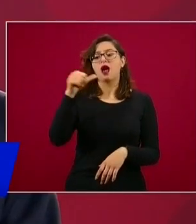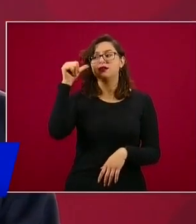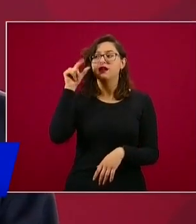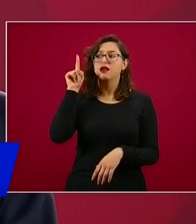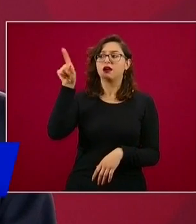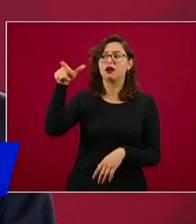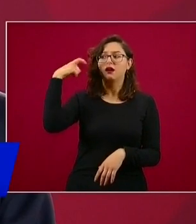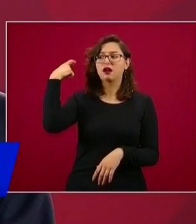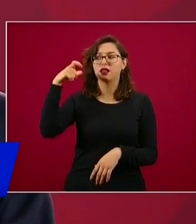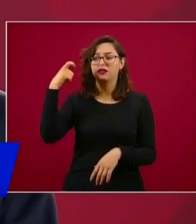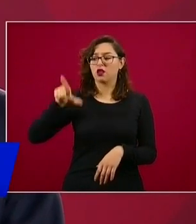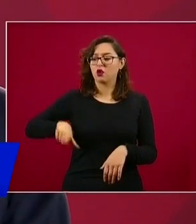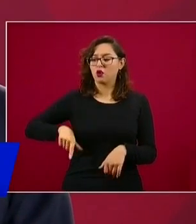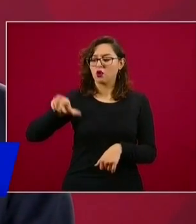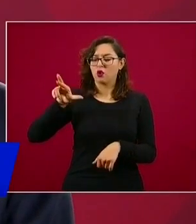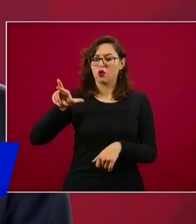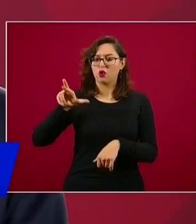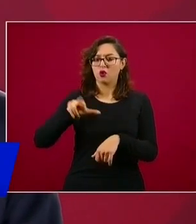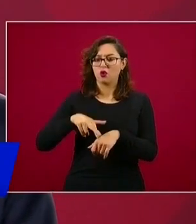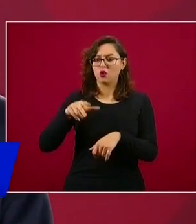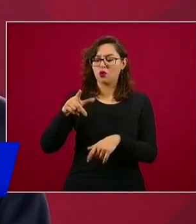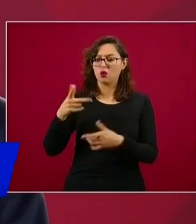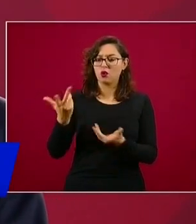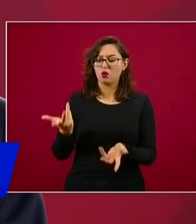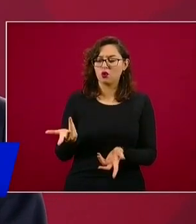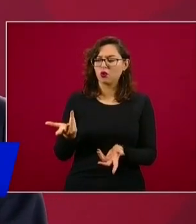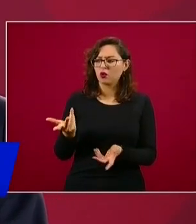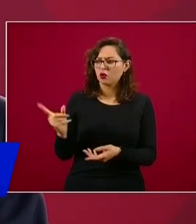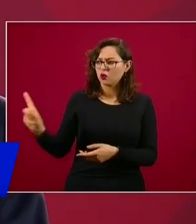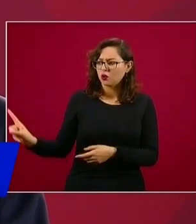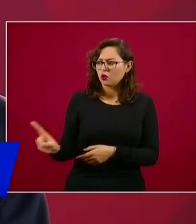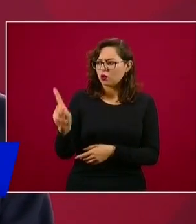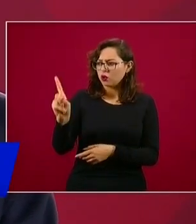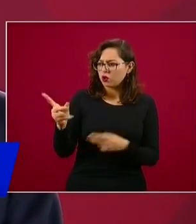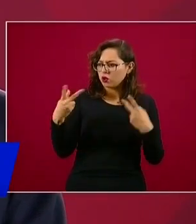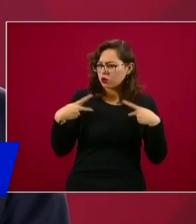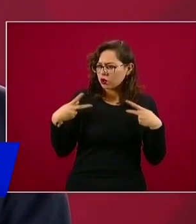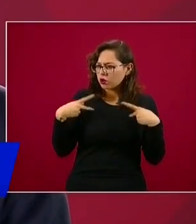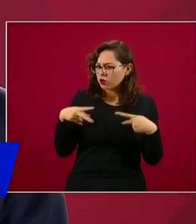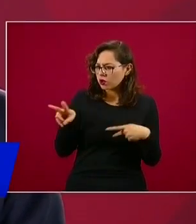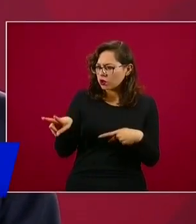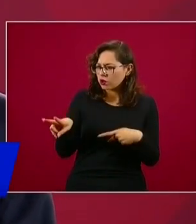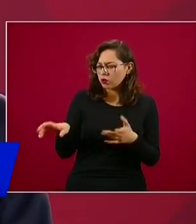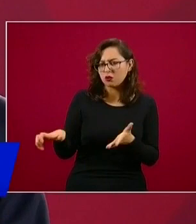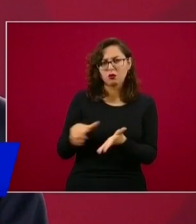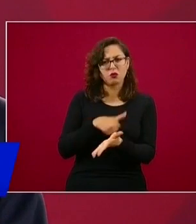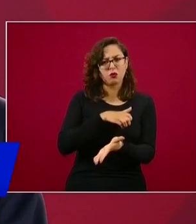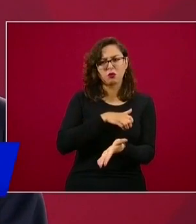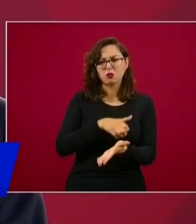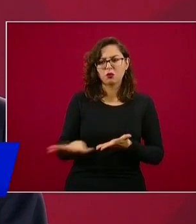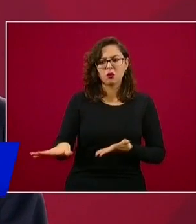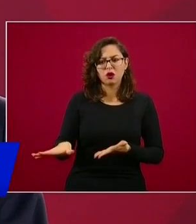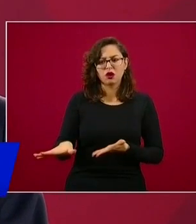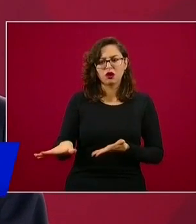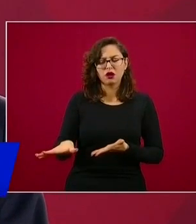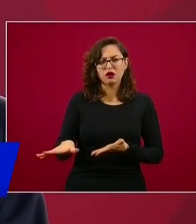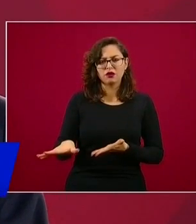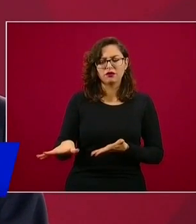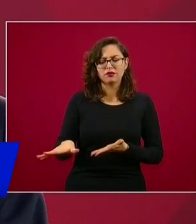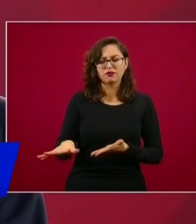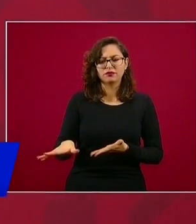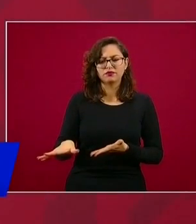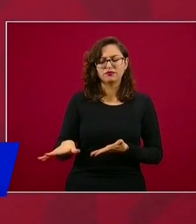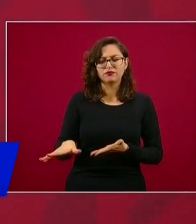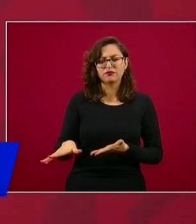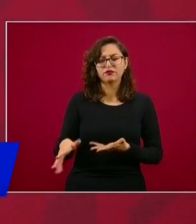despedir a una de las personas que aparece en este video.